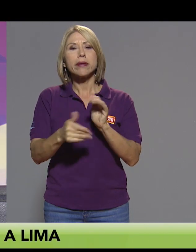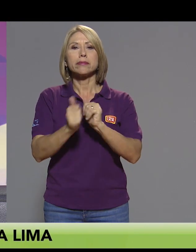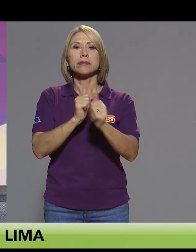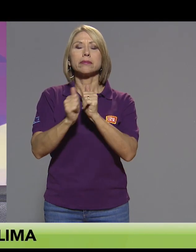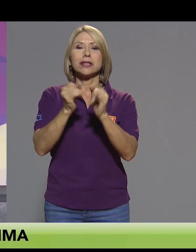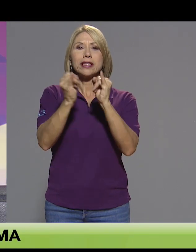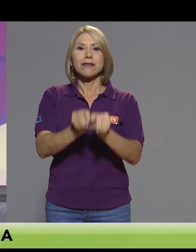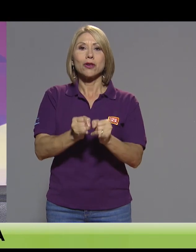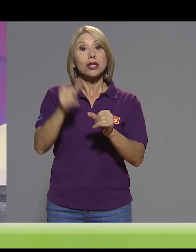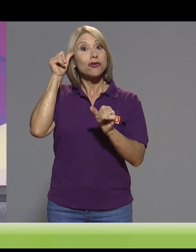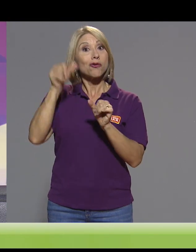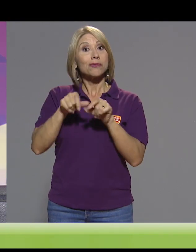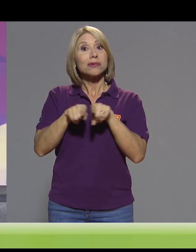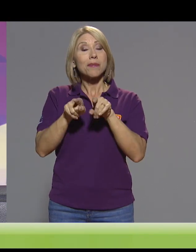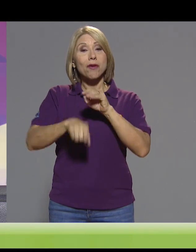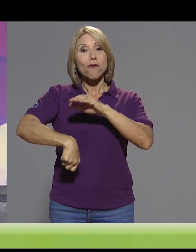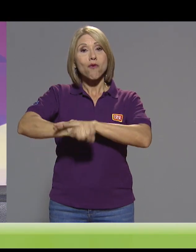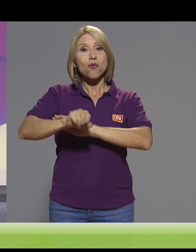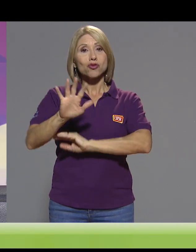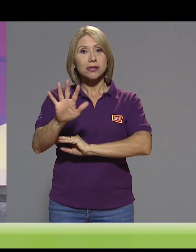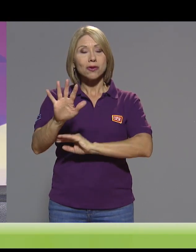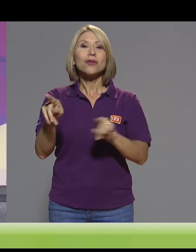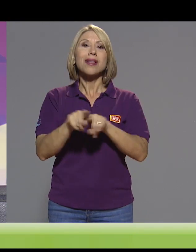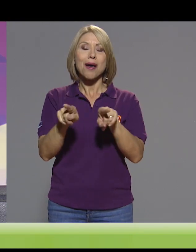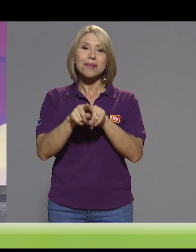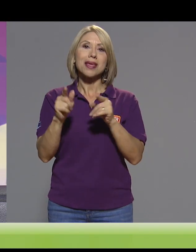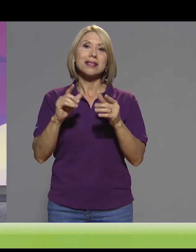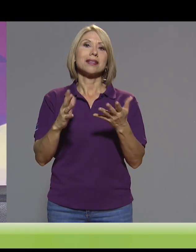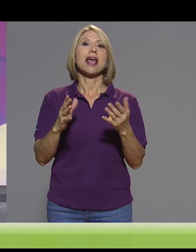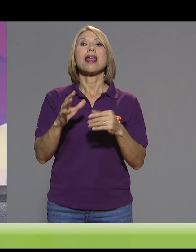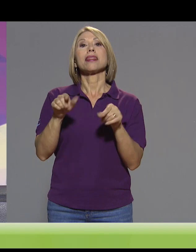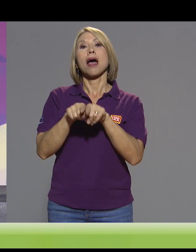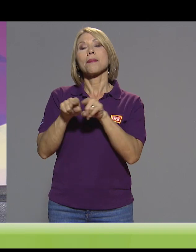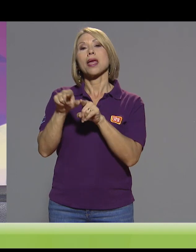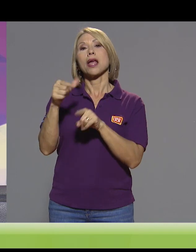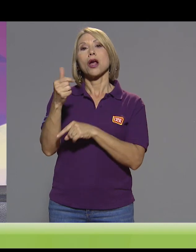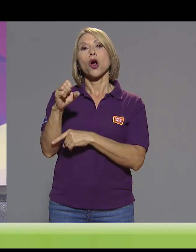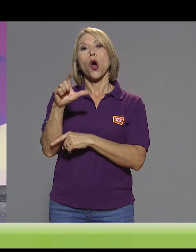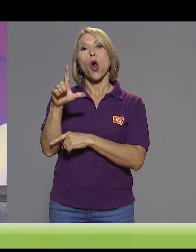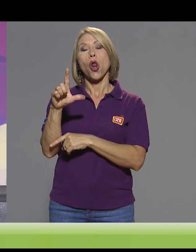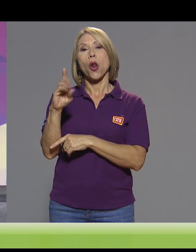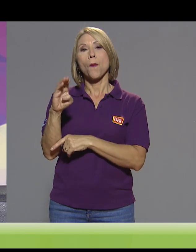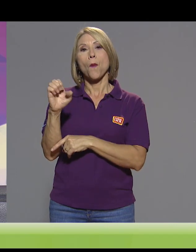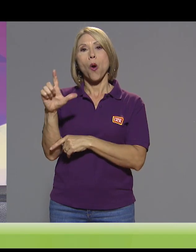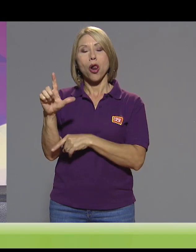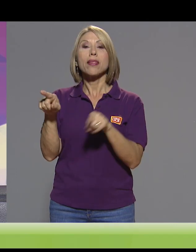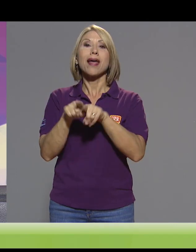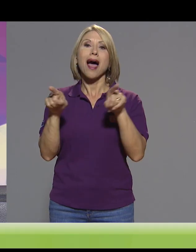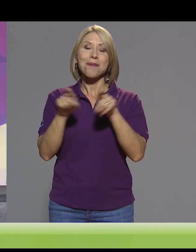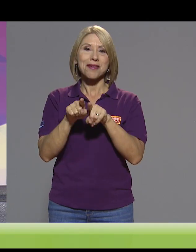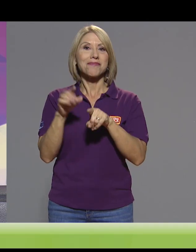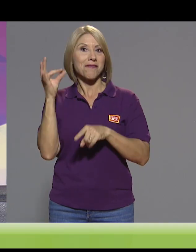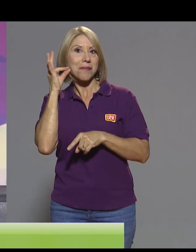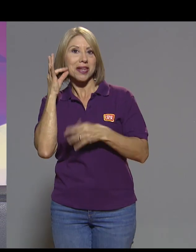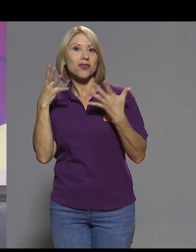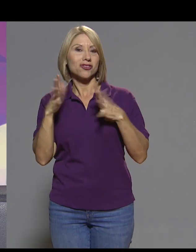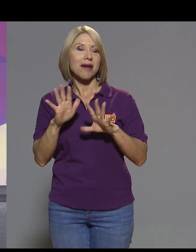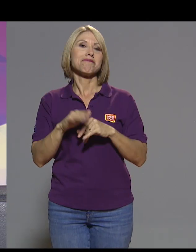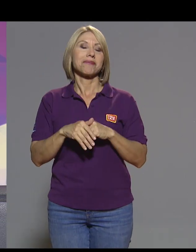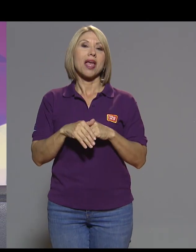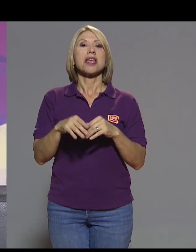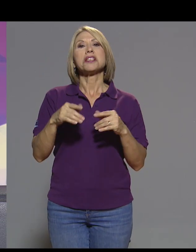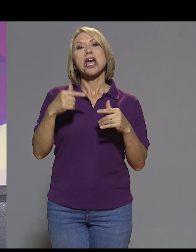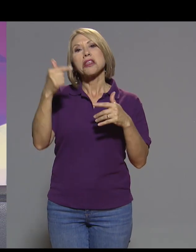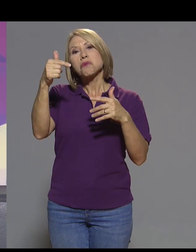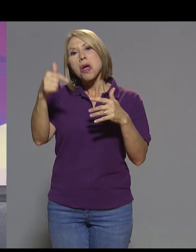cuando recordemos que también fútbol 5 está clasificado goalball femenino también está clasificado y ya después de ahí 2 usa un